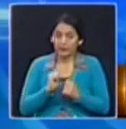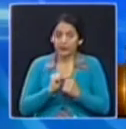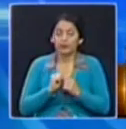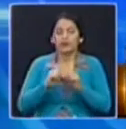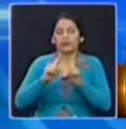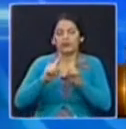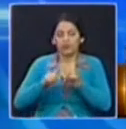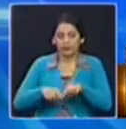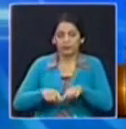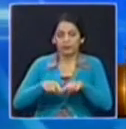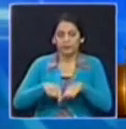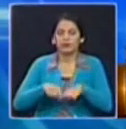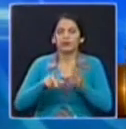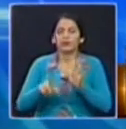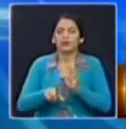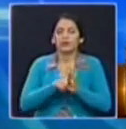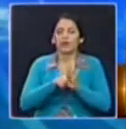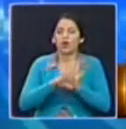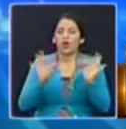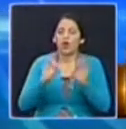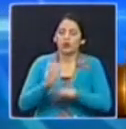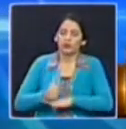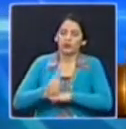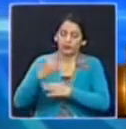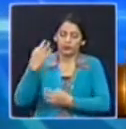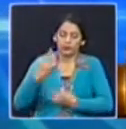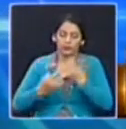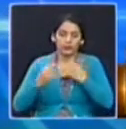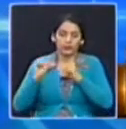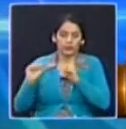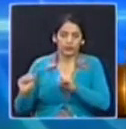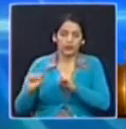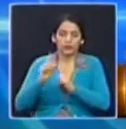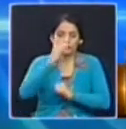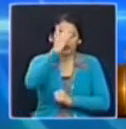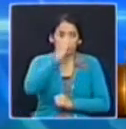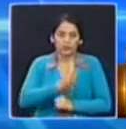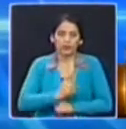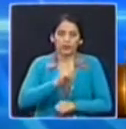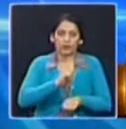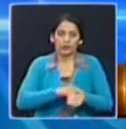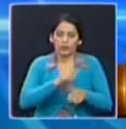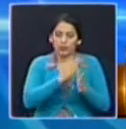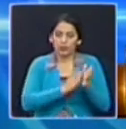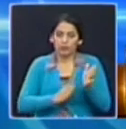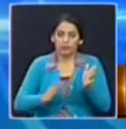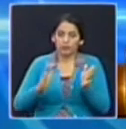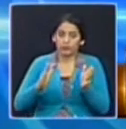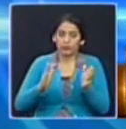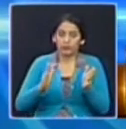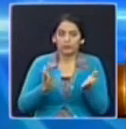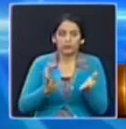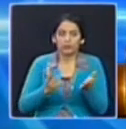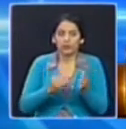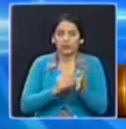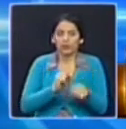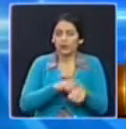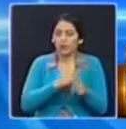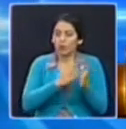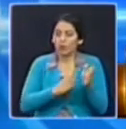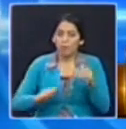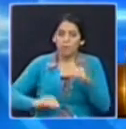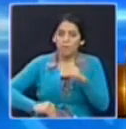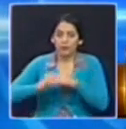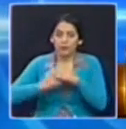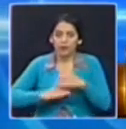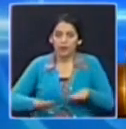ley o por intervención de la Corte, no hay plazo para que presente precisamente el presidente de la